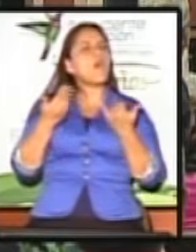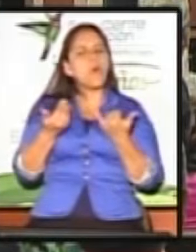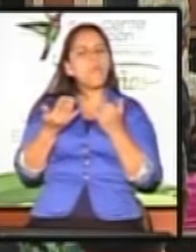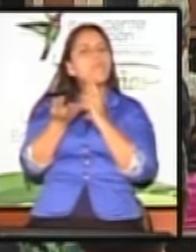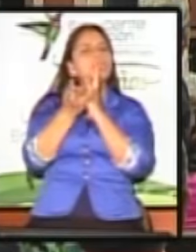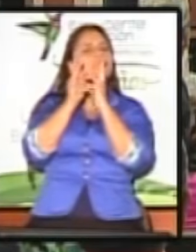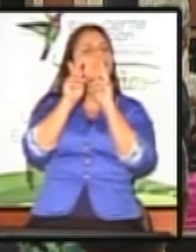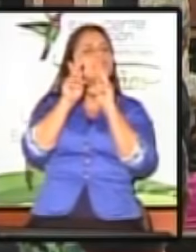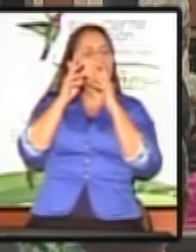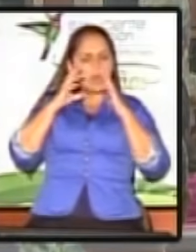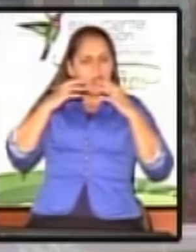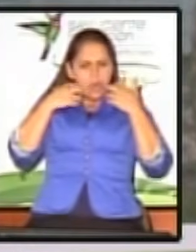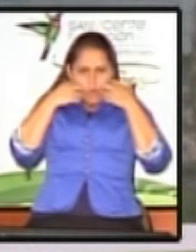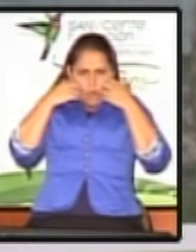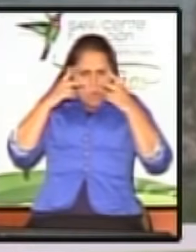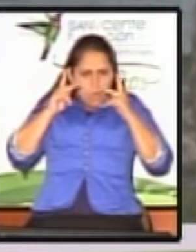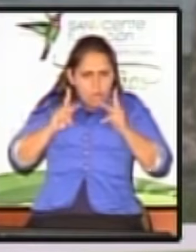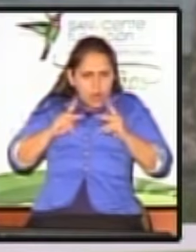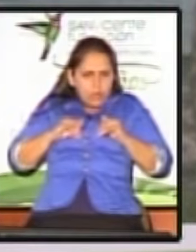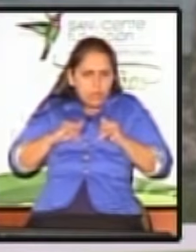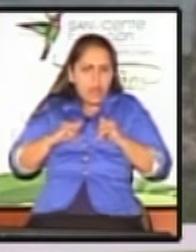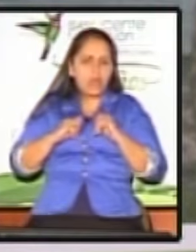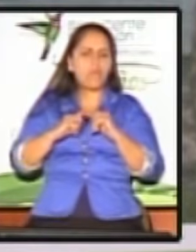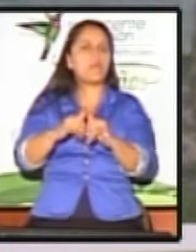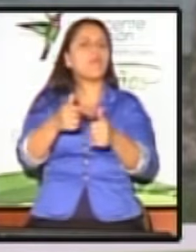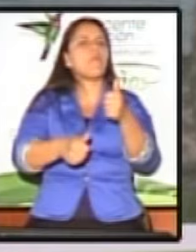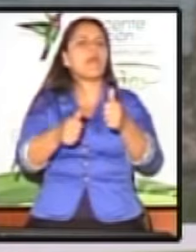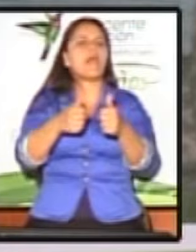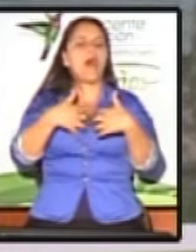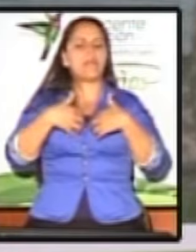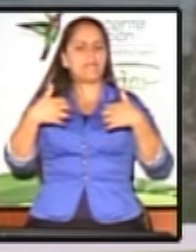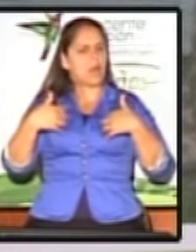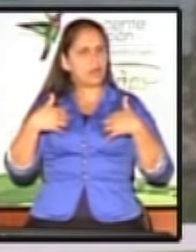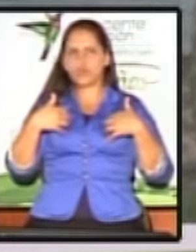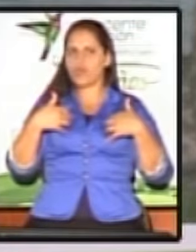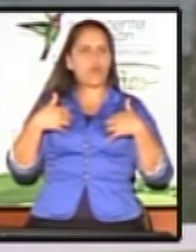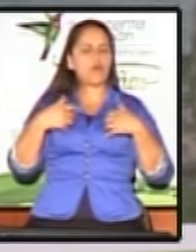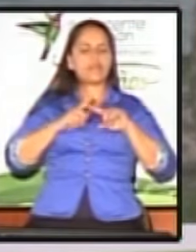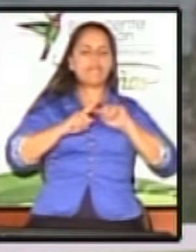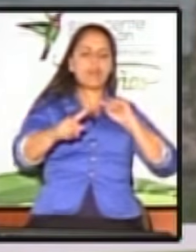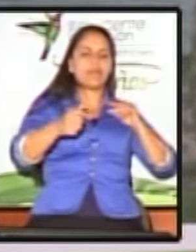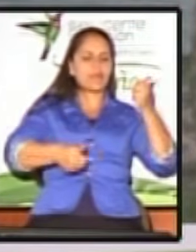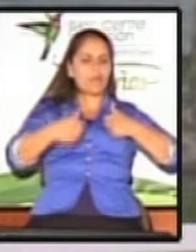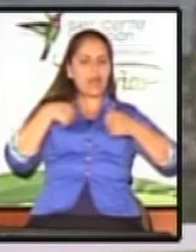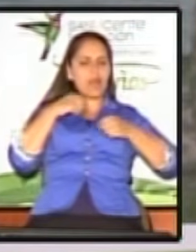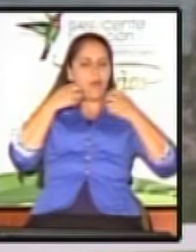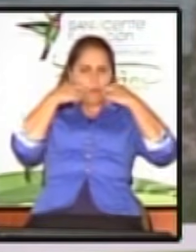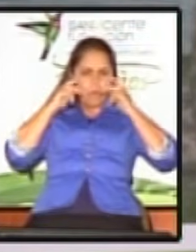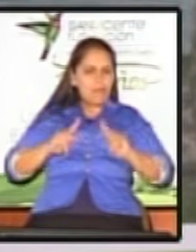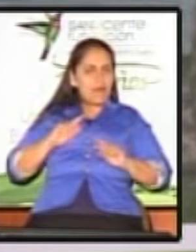a cualquier otra especie animal, es el cuidado. Resulta que